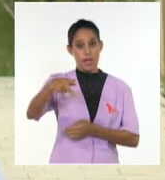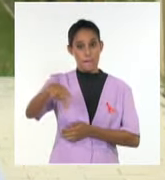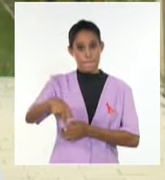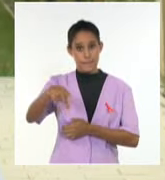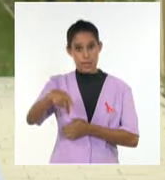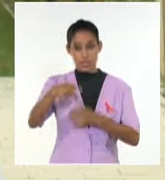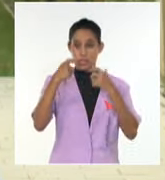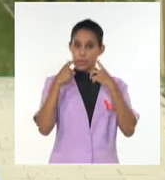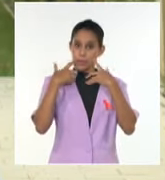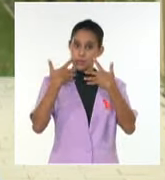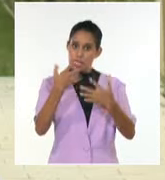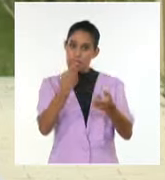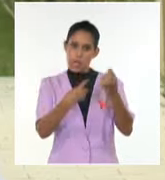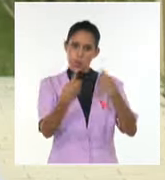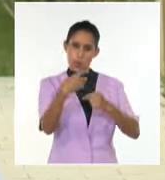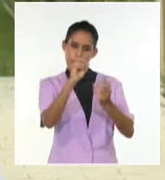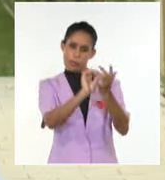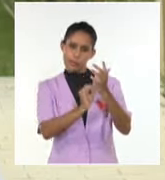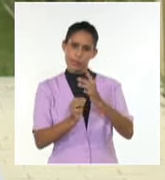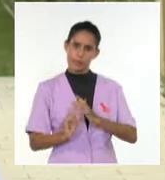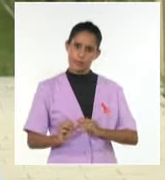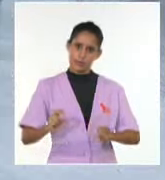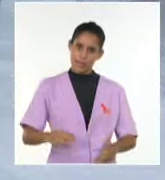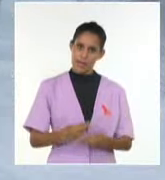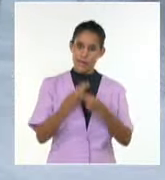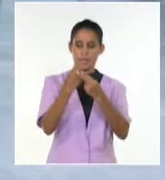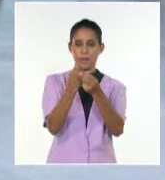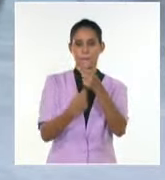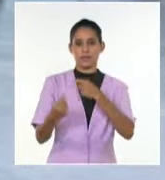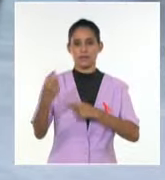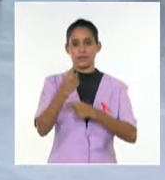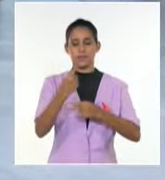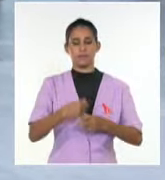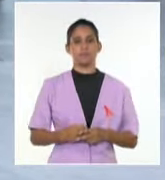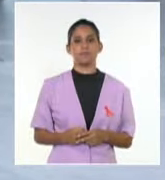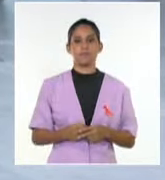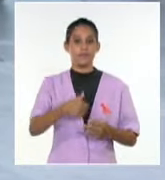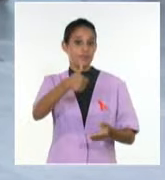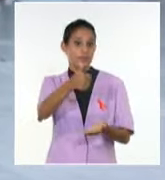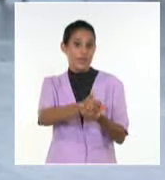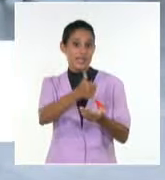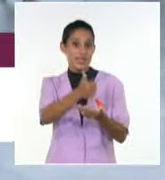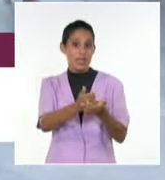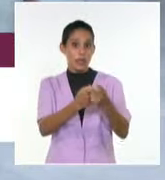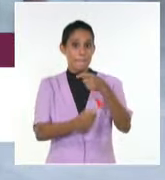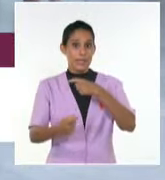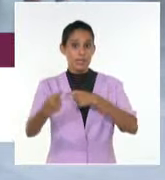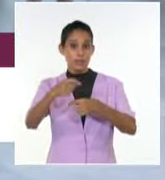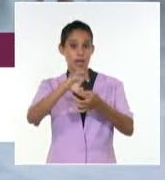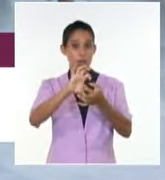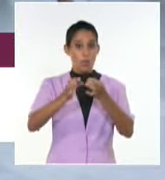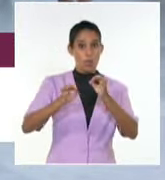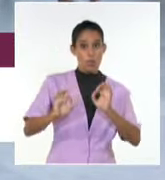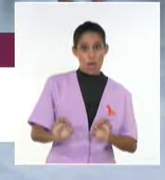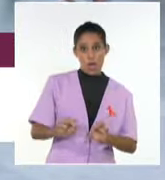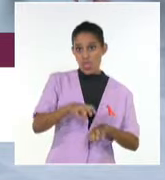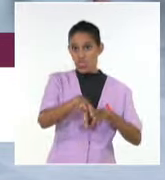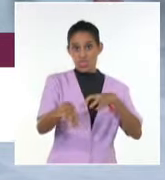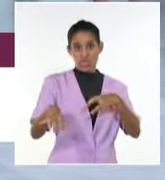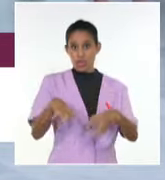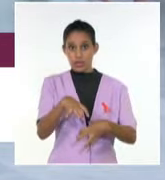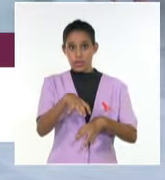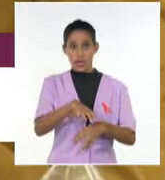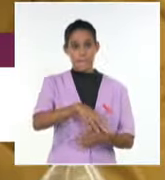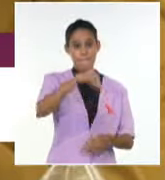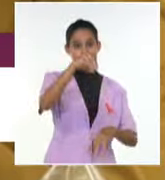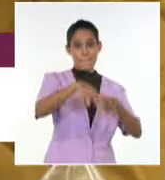detalles logísticos de un evento de esta magnitud. El centro principal de prensa de los Juegos, ubicado en el Palacio de los Congresos de